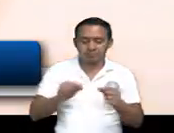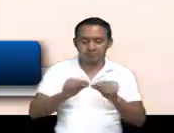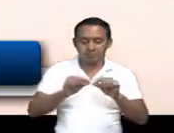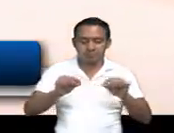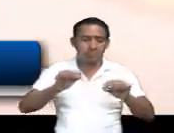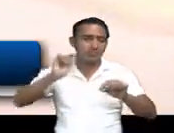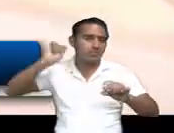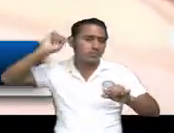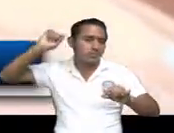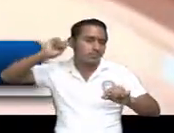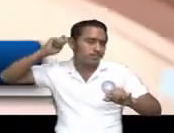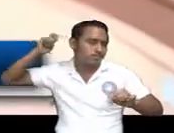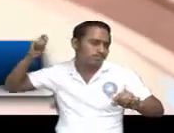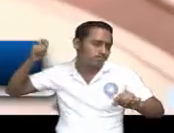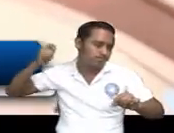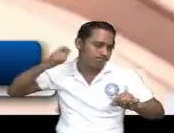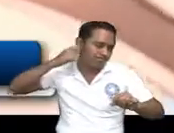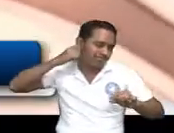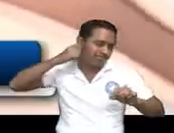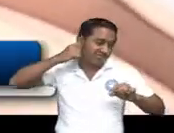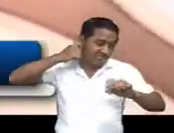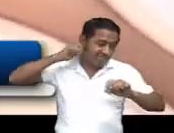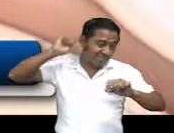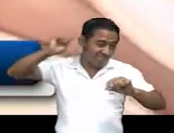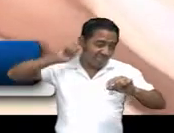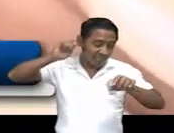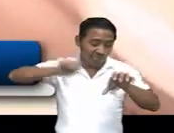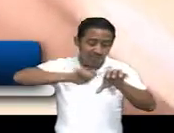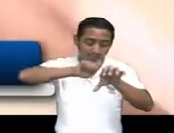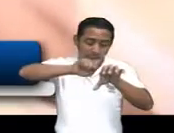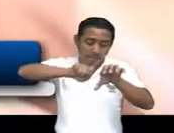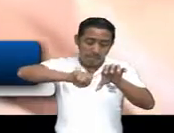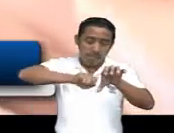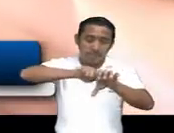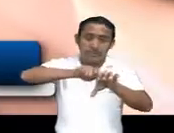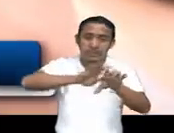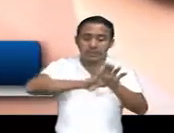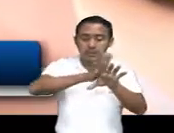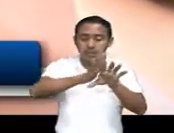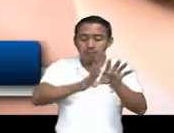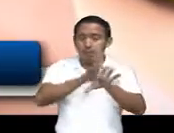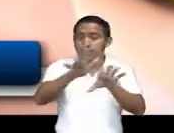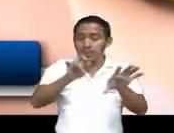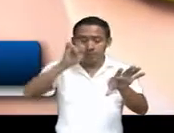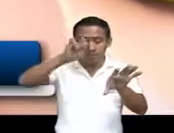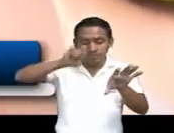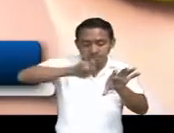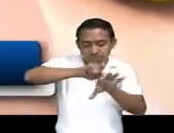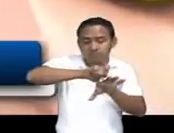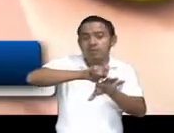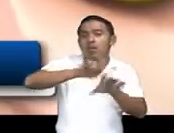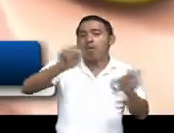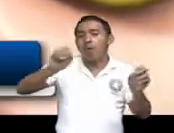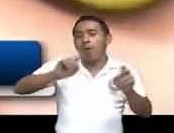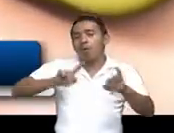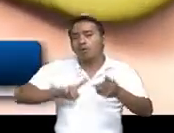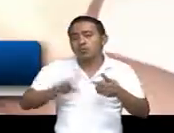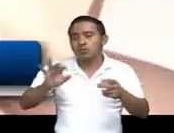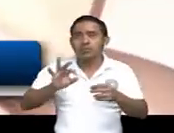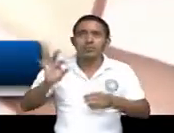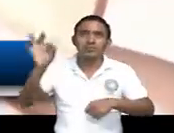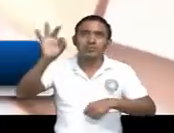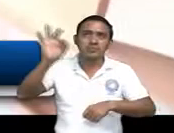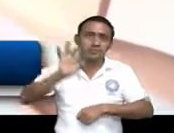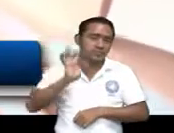hisopo profundo y hice ese traumatizó en el este el o se le introdujo algún insecto